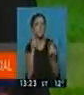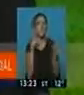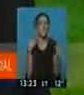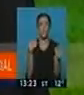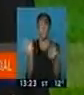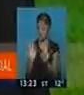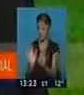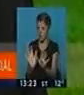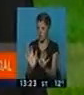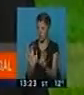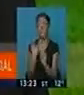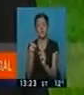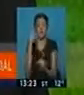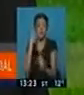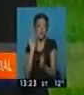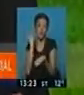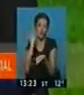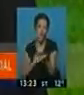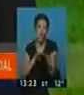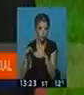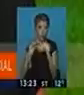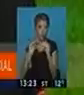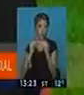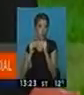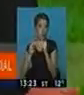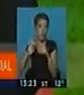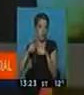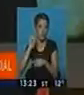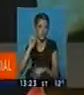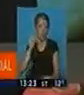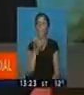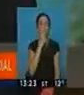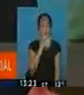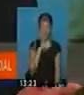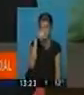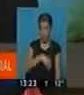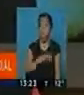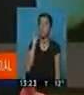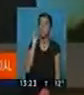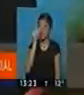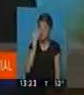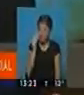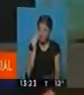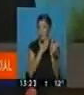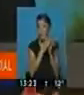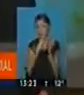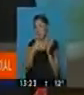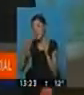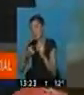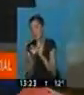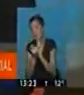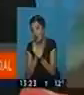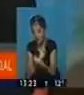hace. A eso sumarle las circunstancias políticas. En este momento Brasil realmente está en un proceso de transición, es